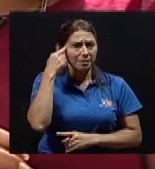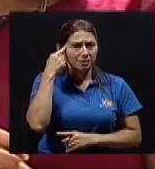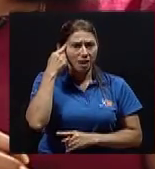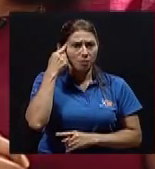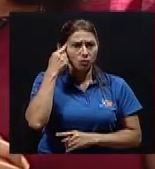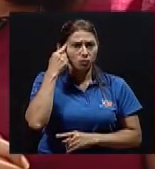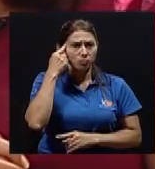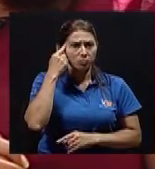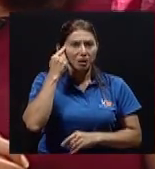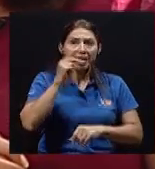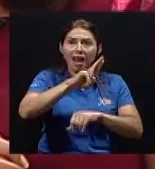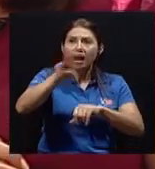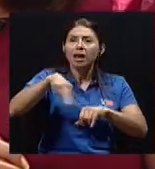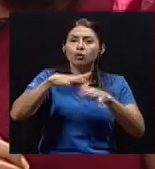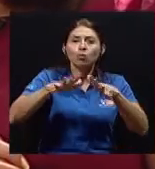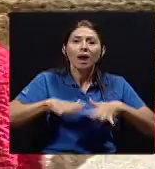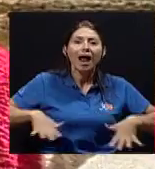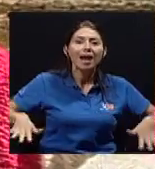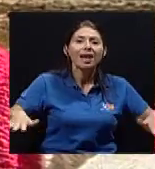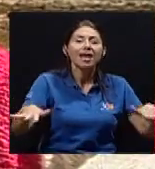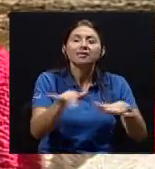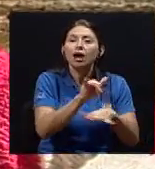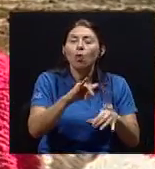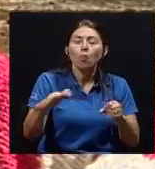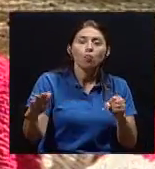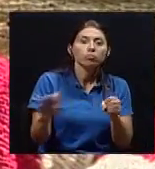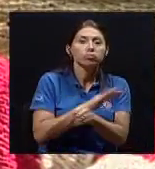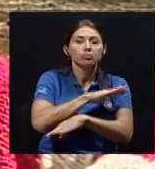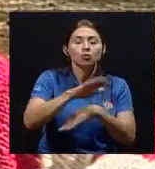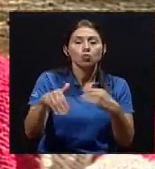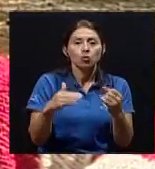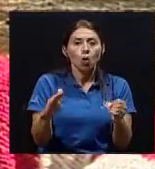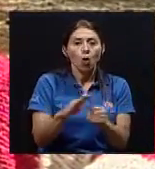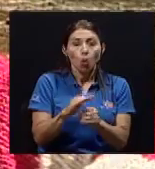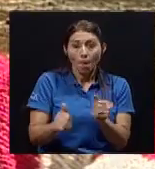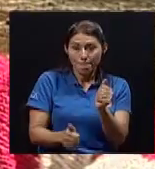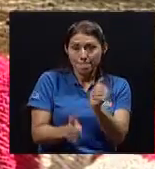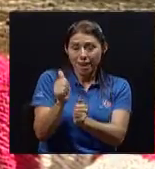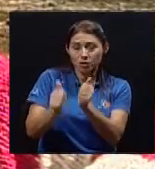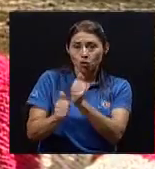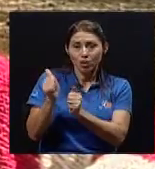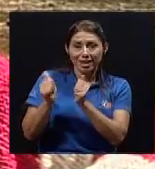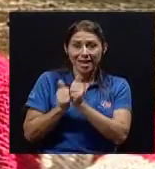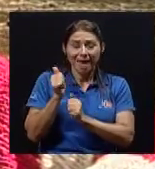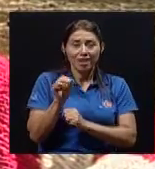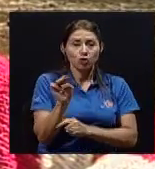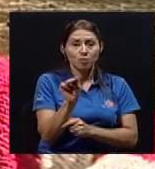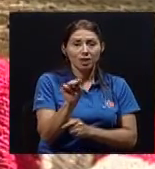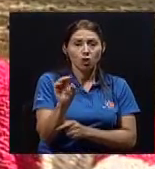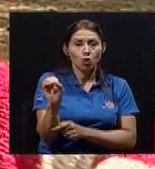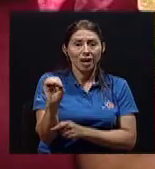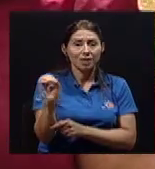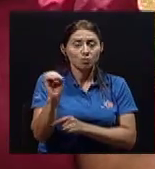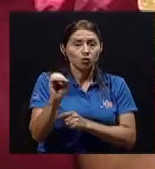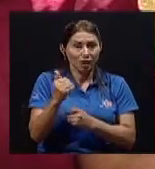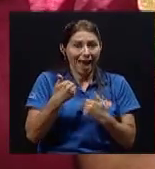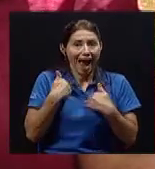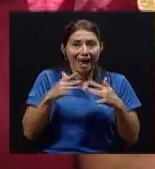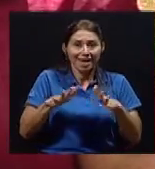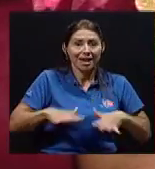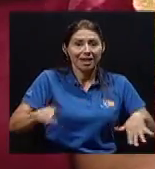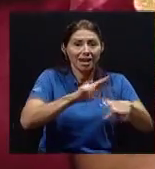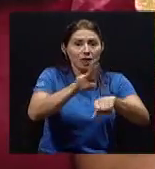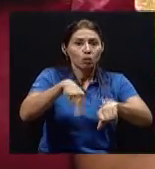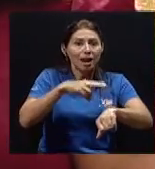pensamos en la naturaleza como un todo, la gran mayoría de los microorganismos que existen en la naturaleza van a